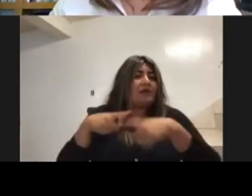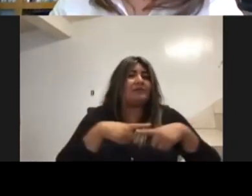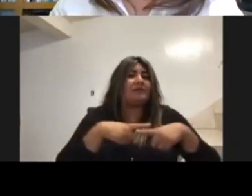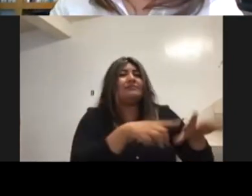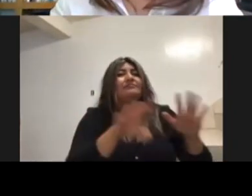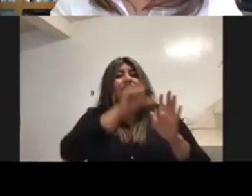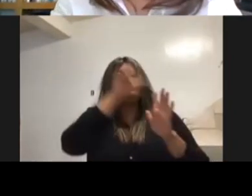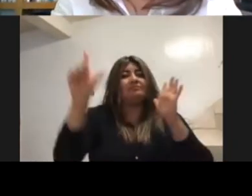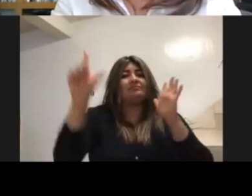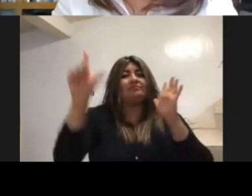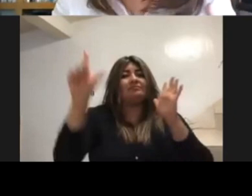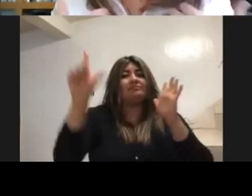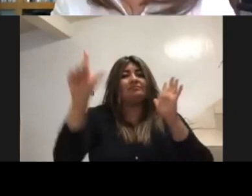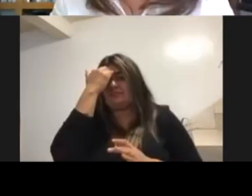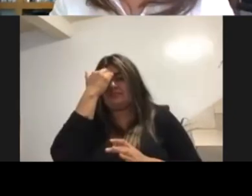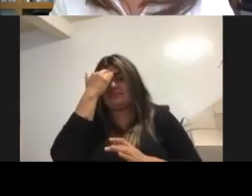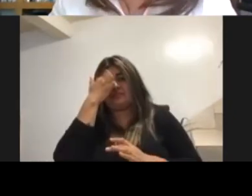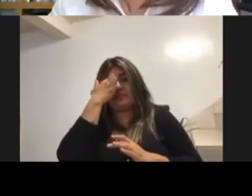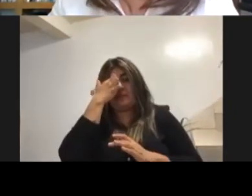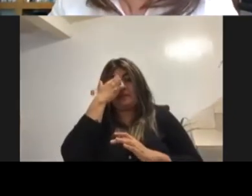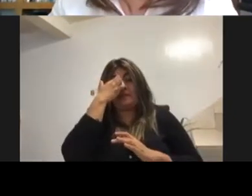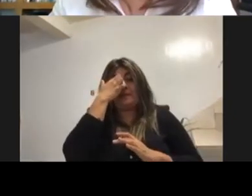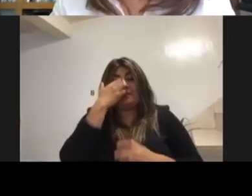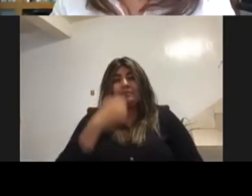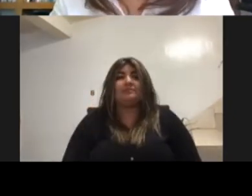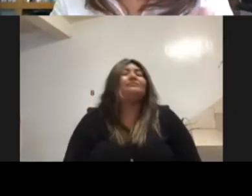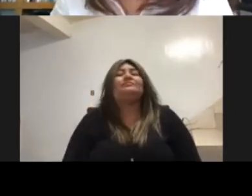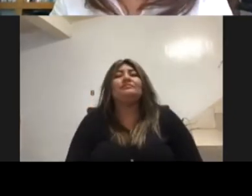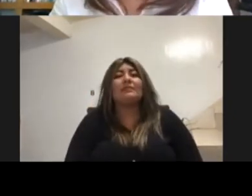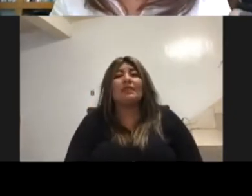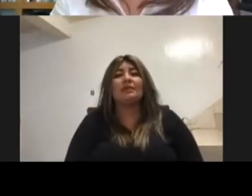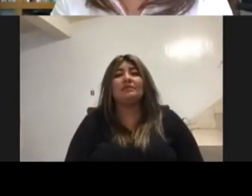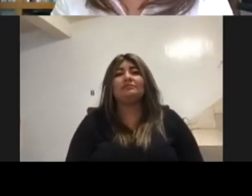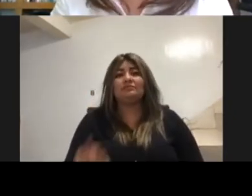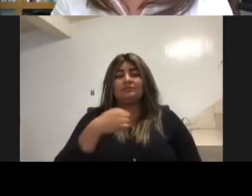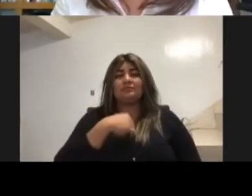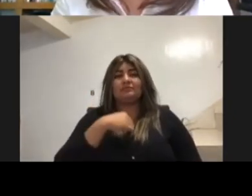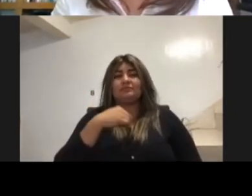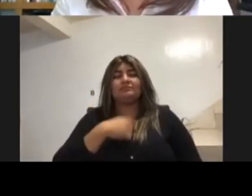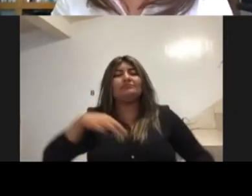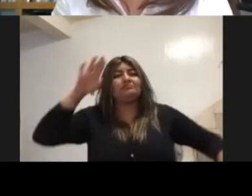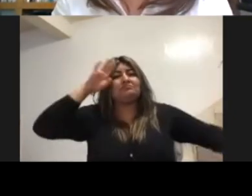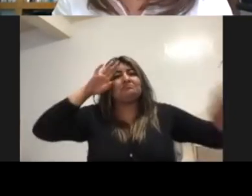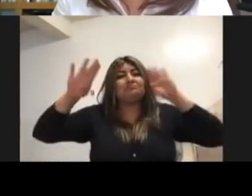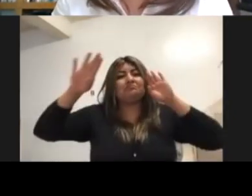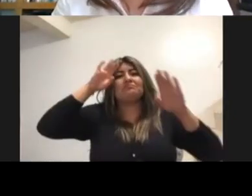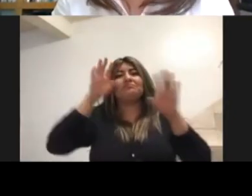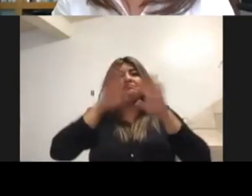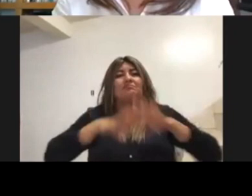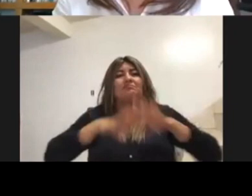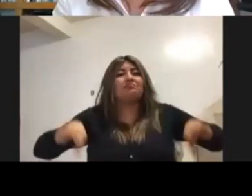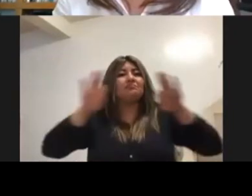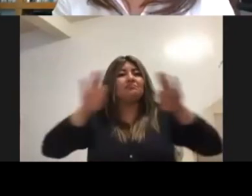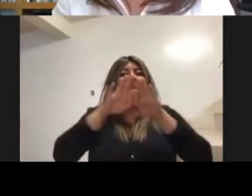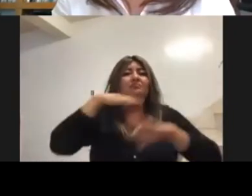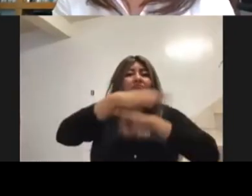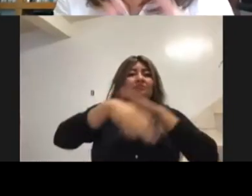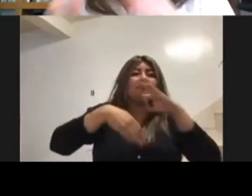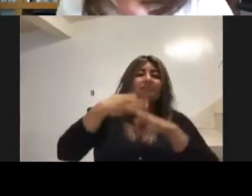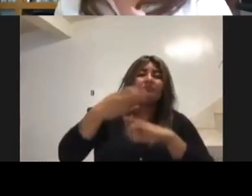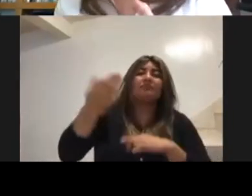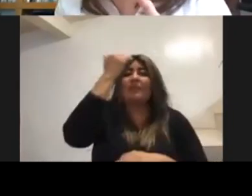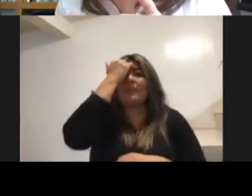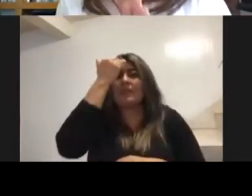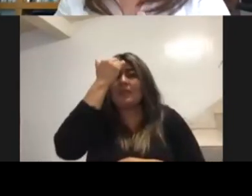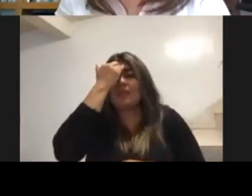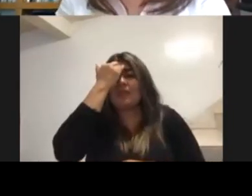conocemos. Bajo esa premisa, yo lo que creo que es importante que todos tengamos presente es que, si bien